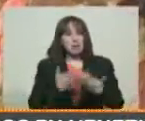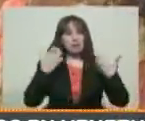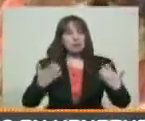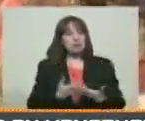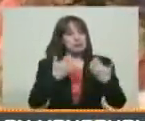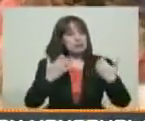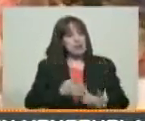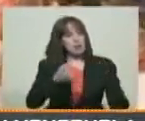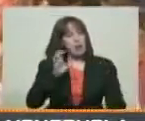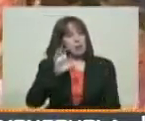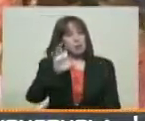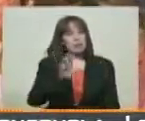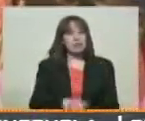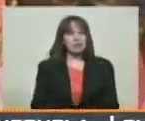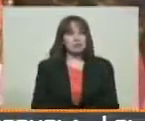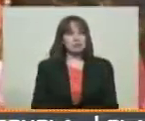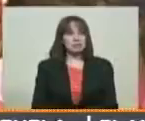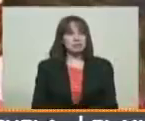la patria.